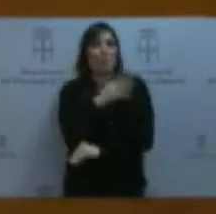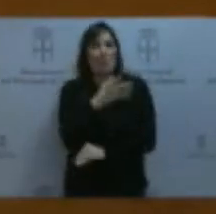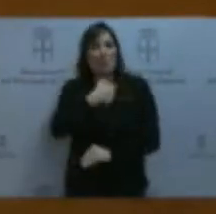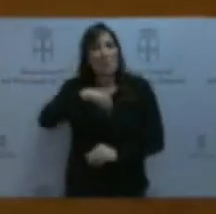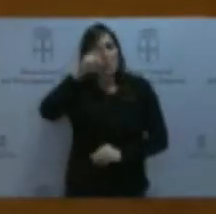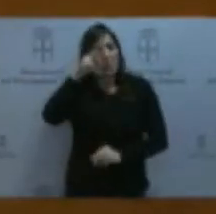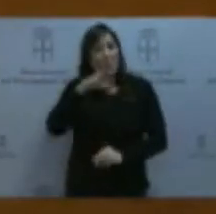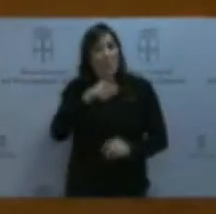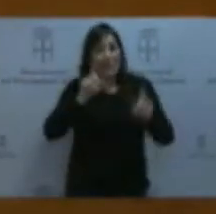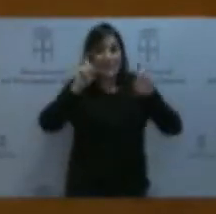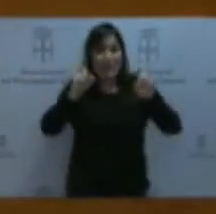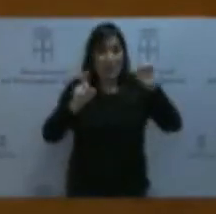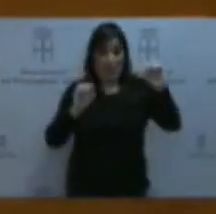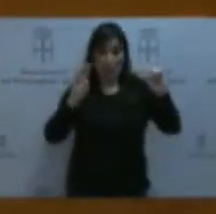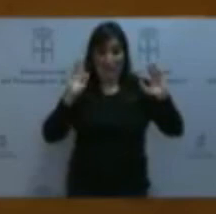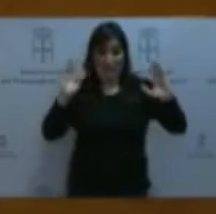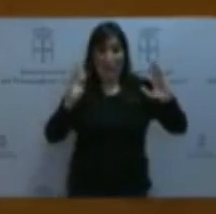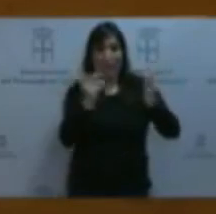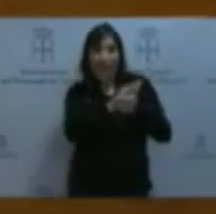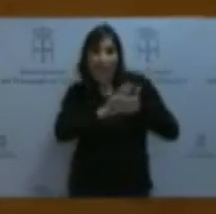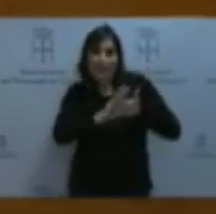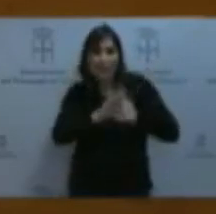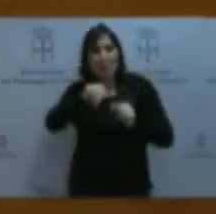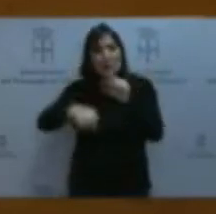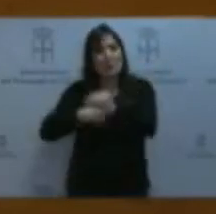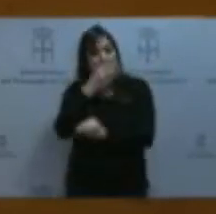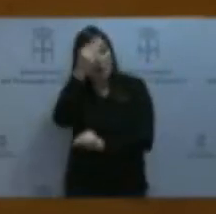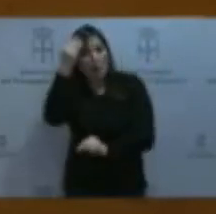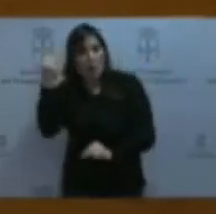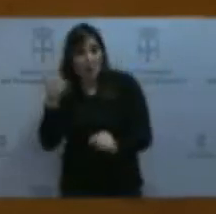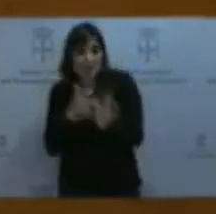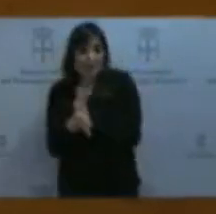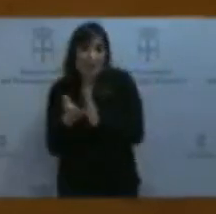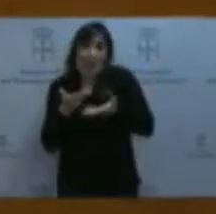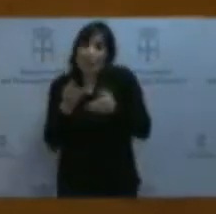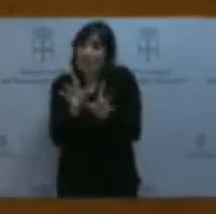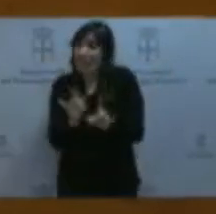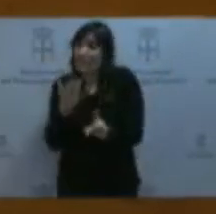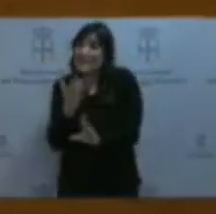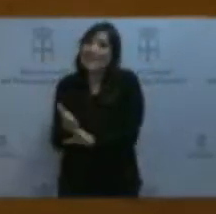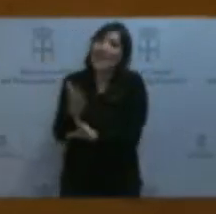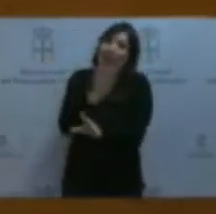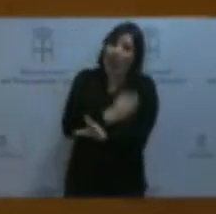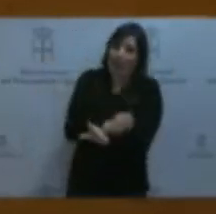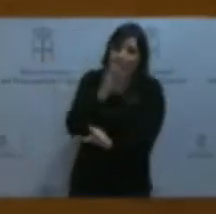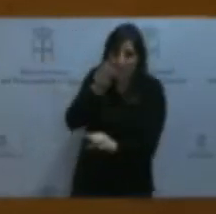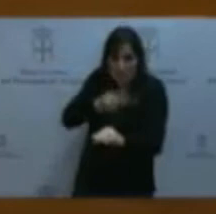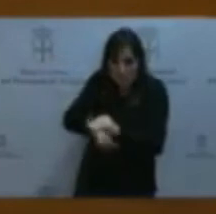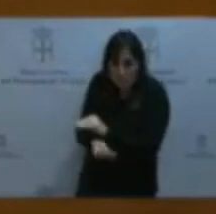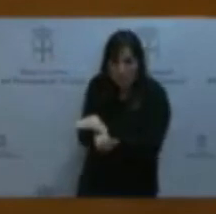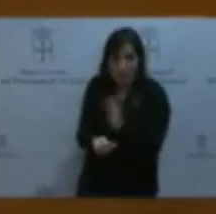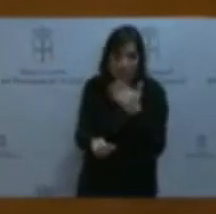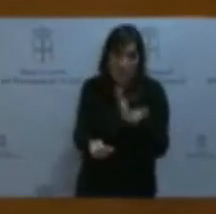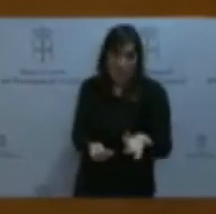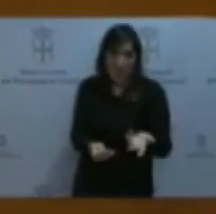y olvidarse de que son ayudas inútiles si antes no nacen en Asturias esos niños y niñas. Y saben lo que es inútil.